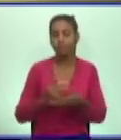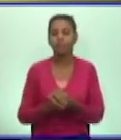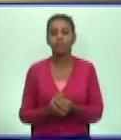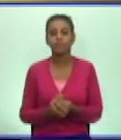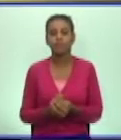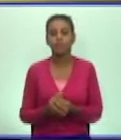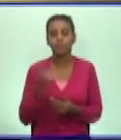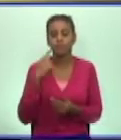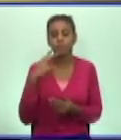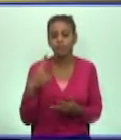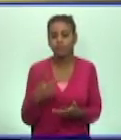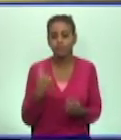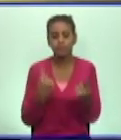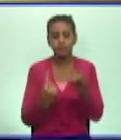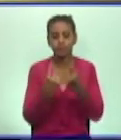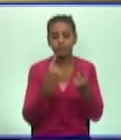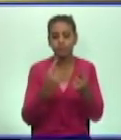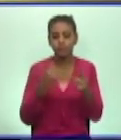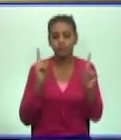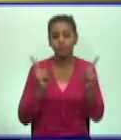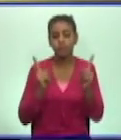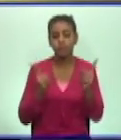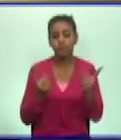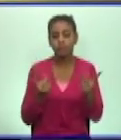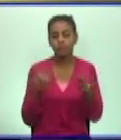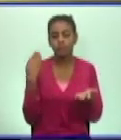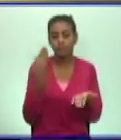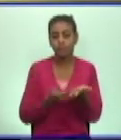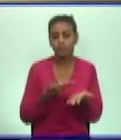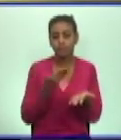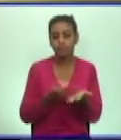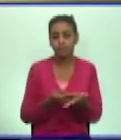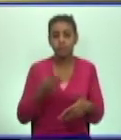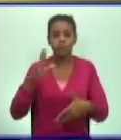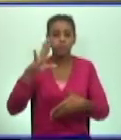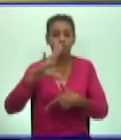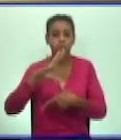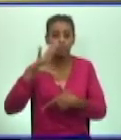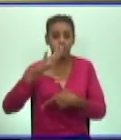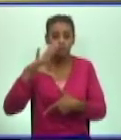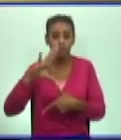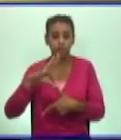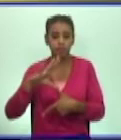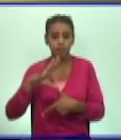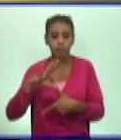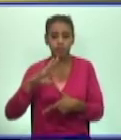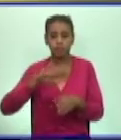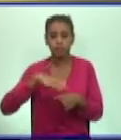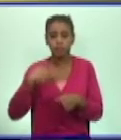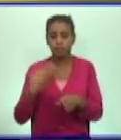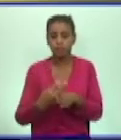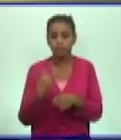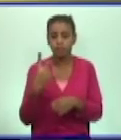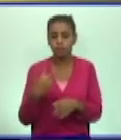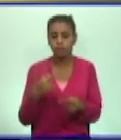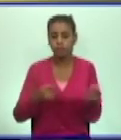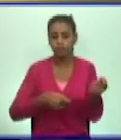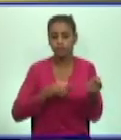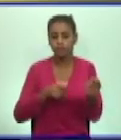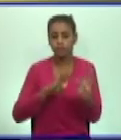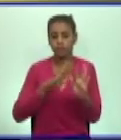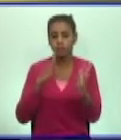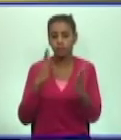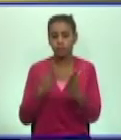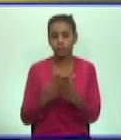de estas políticas que fueron aplicándose en América Latina, sobre todo después de la Segunda Guerra Mundial, pues tenían como